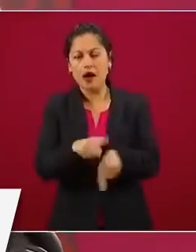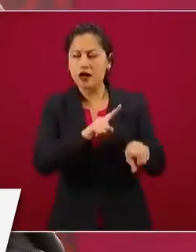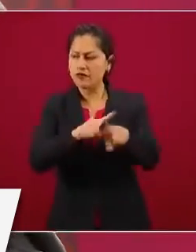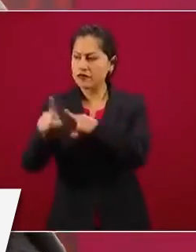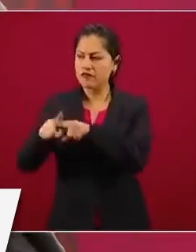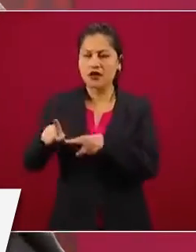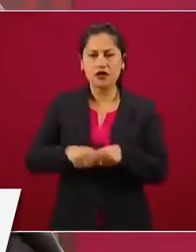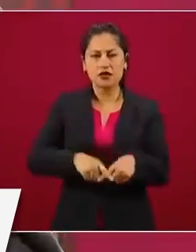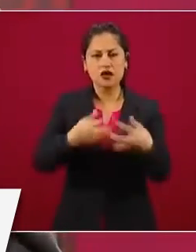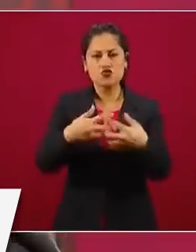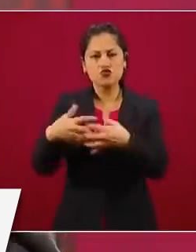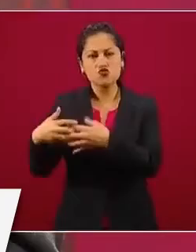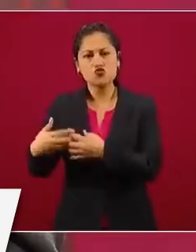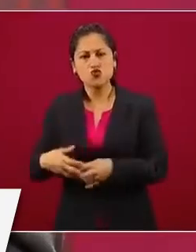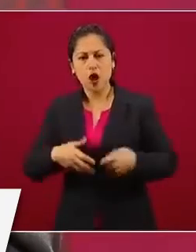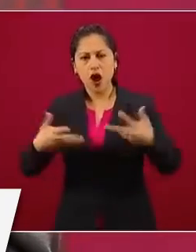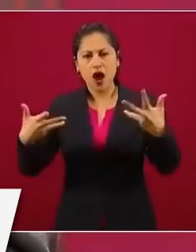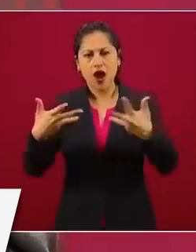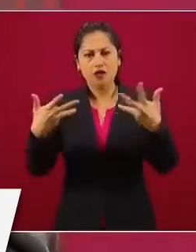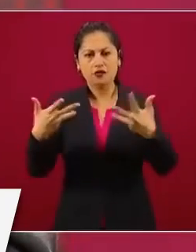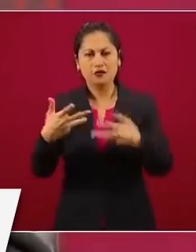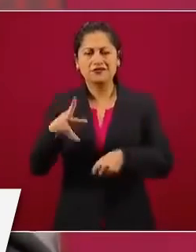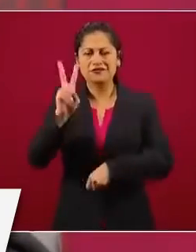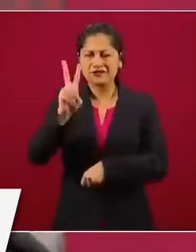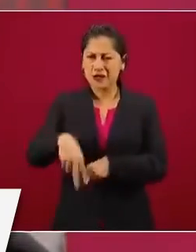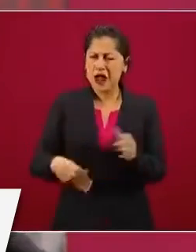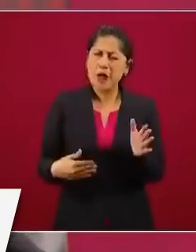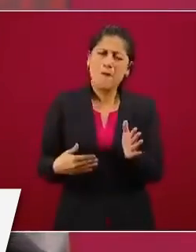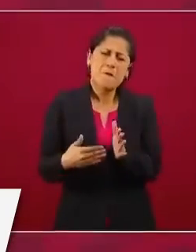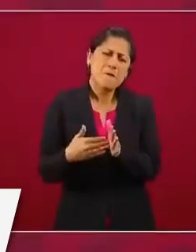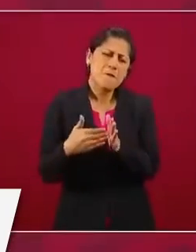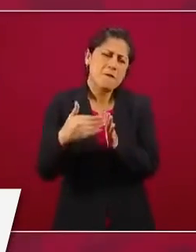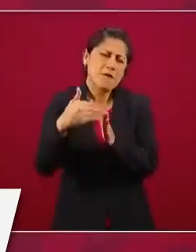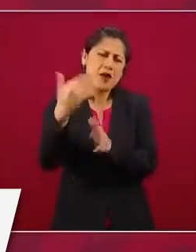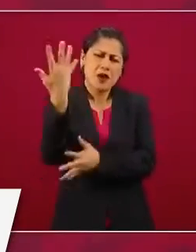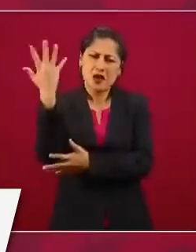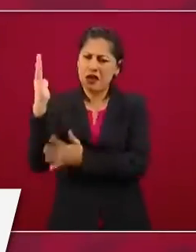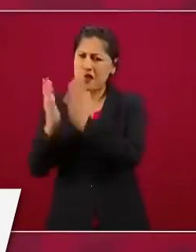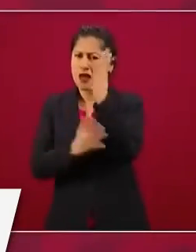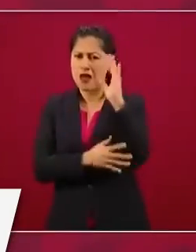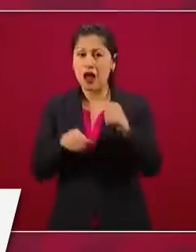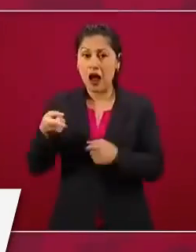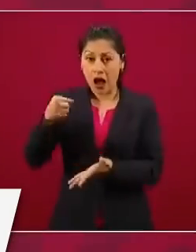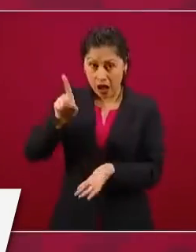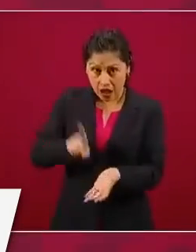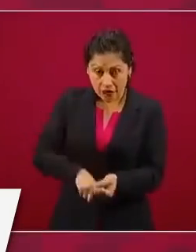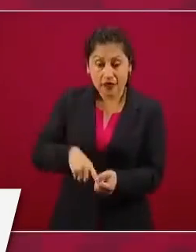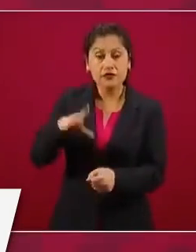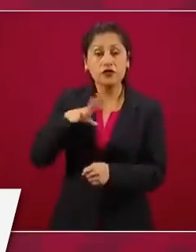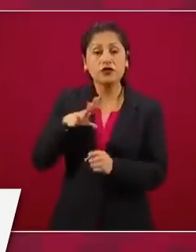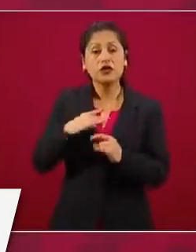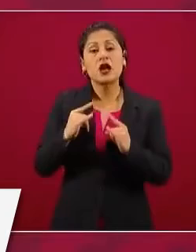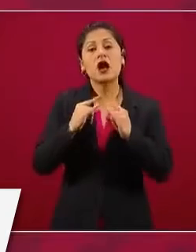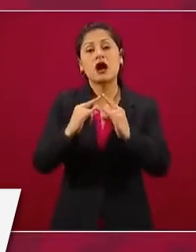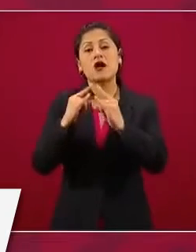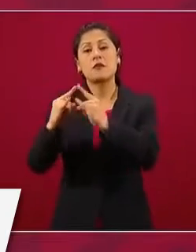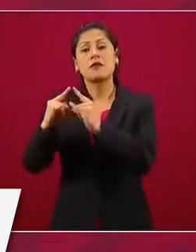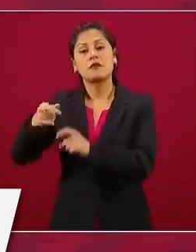Salían miles de trozas. Habían campamentos que se le llamaban monterías,